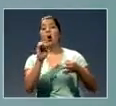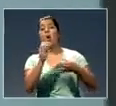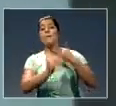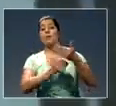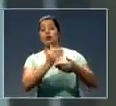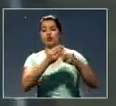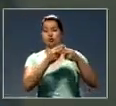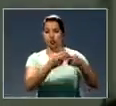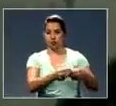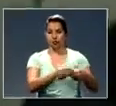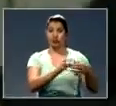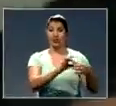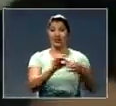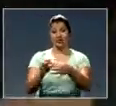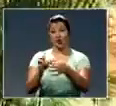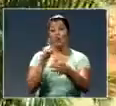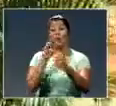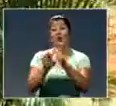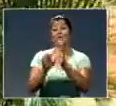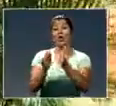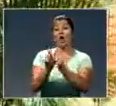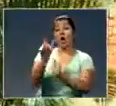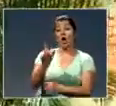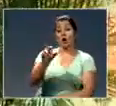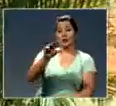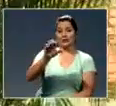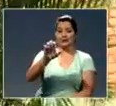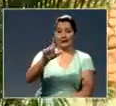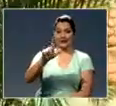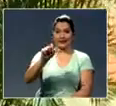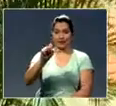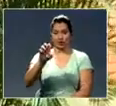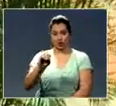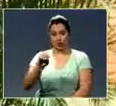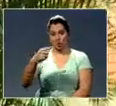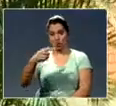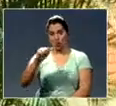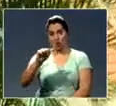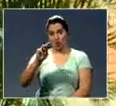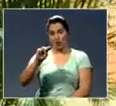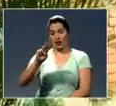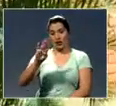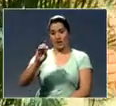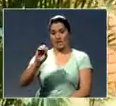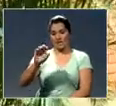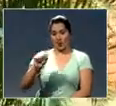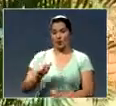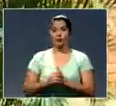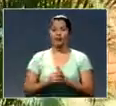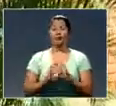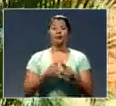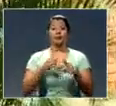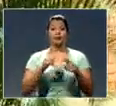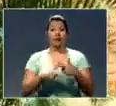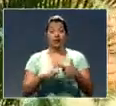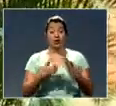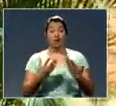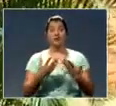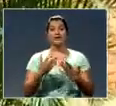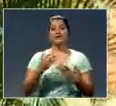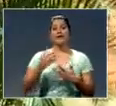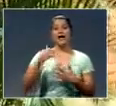de la Sala Tercera, Celso Gamboa. Cualquier tipo de órgano colectivo como estos o como la Asamblea